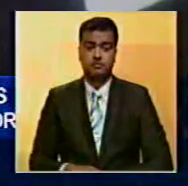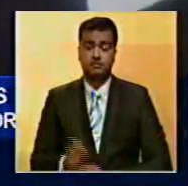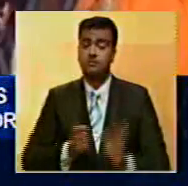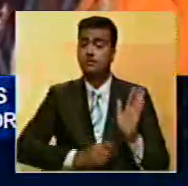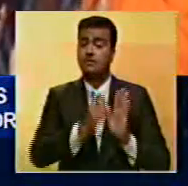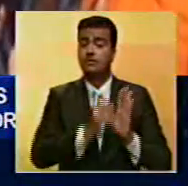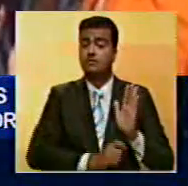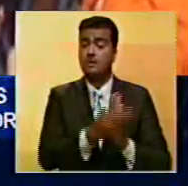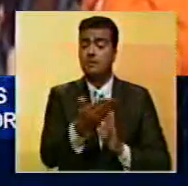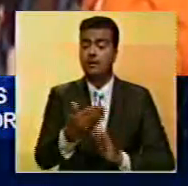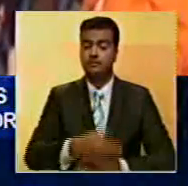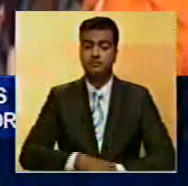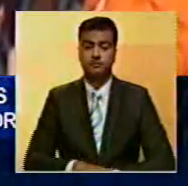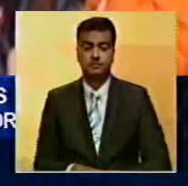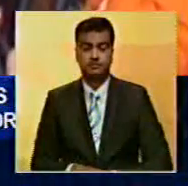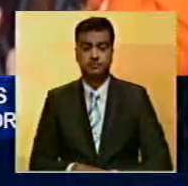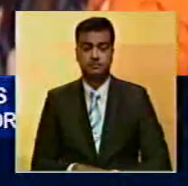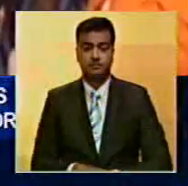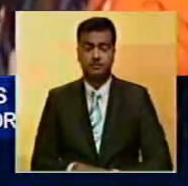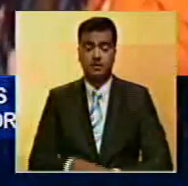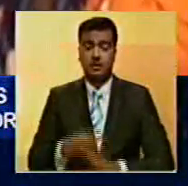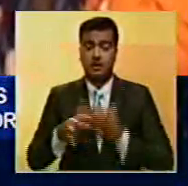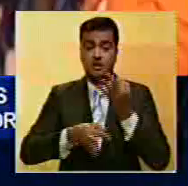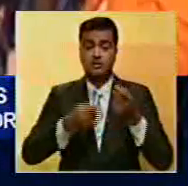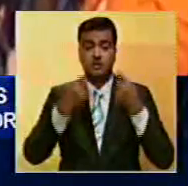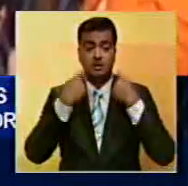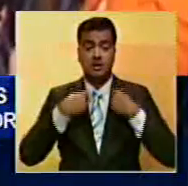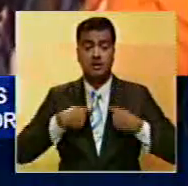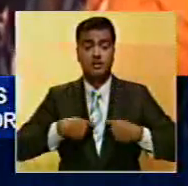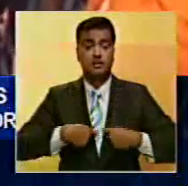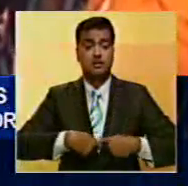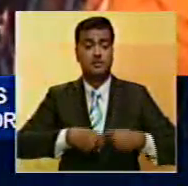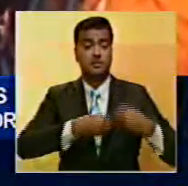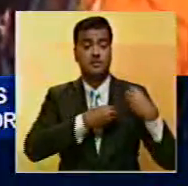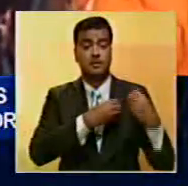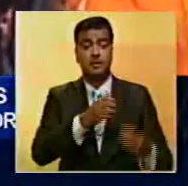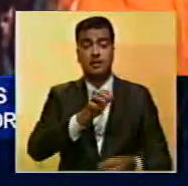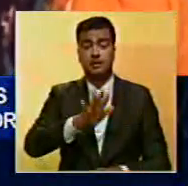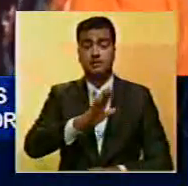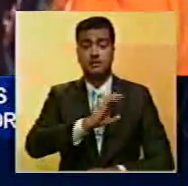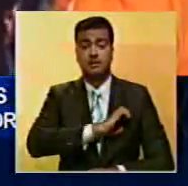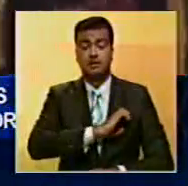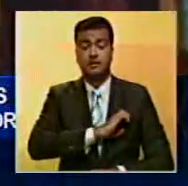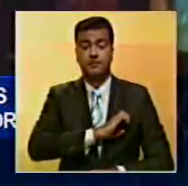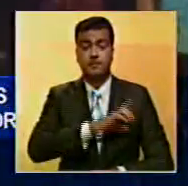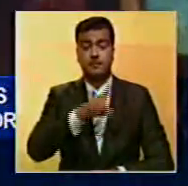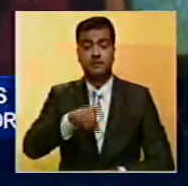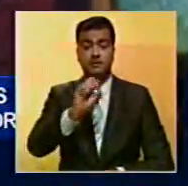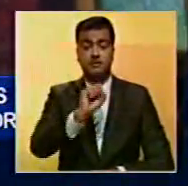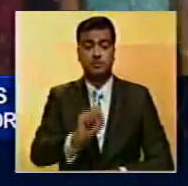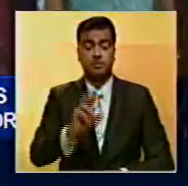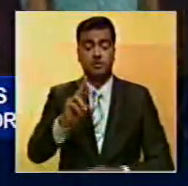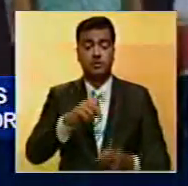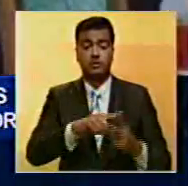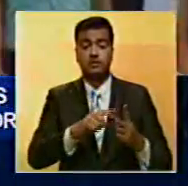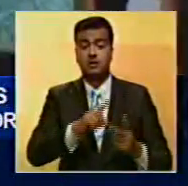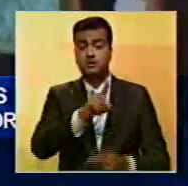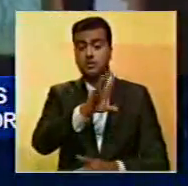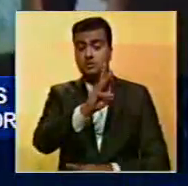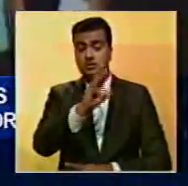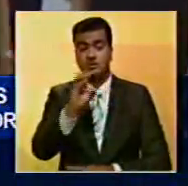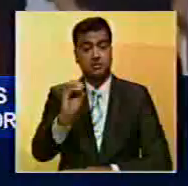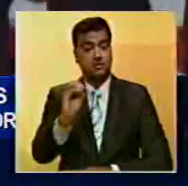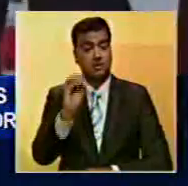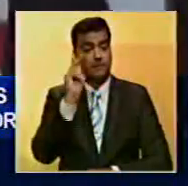aprobado. Las declaraciones fueron emitidas durante la entrega de las órdenes el 15 de enero y Simón Rodríguez a 160 docentes de la entidad